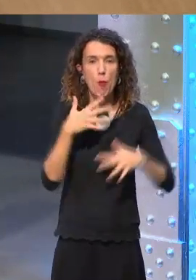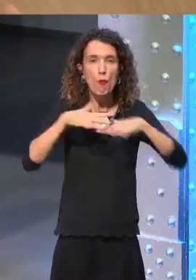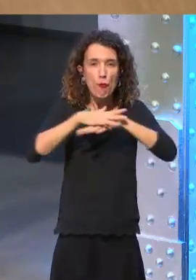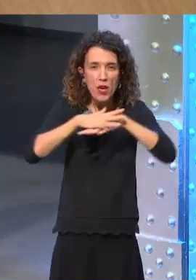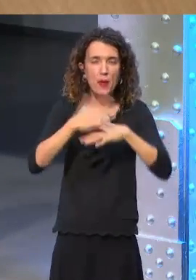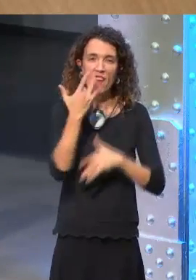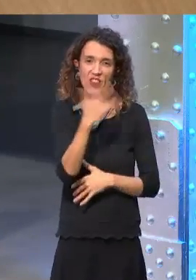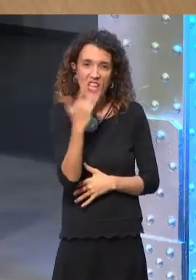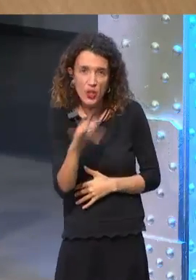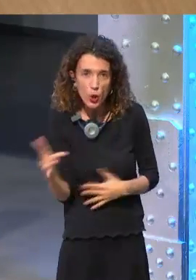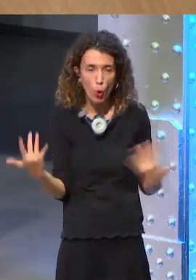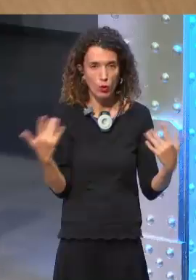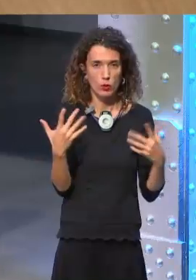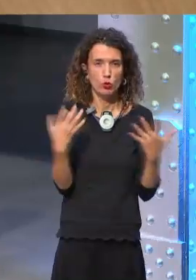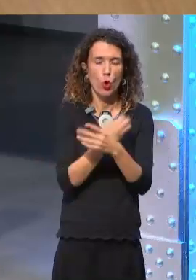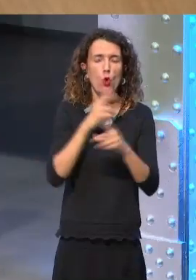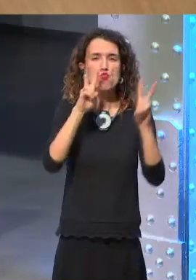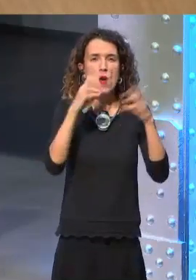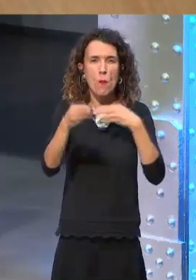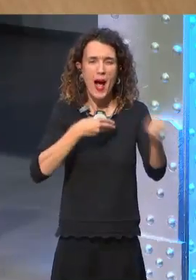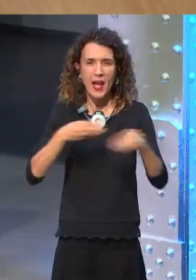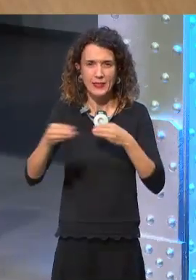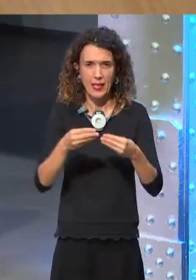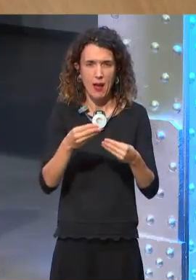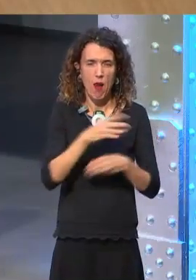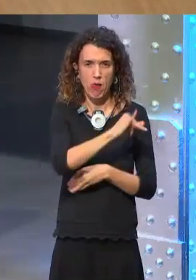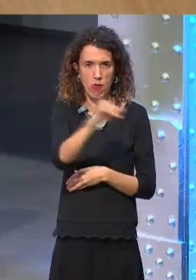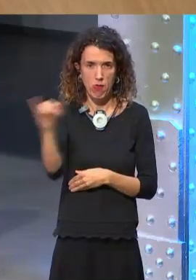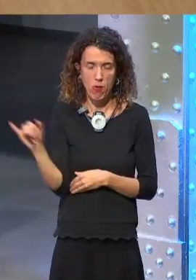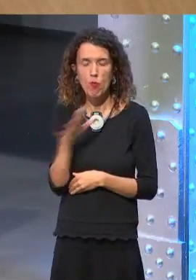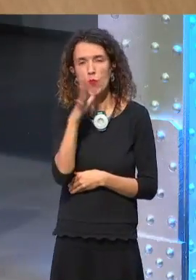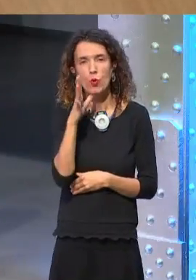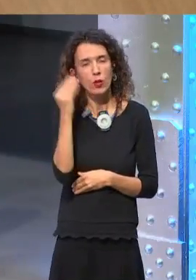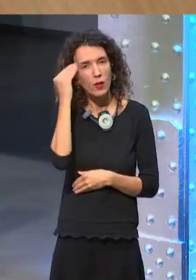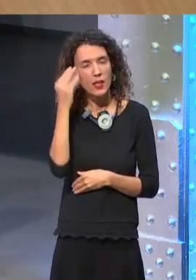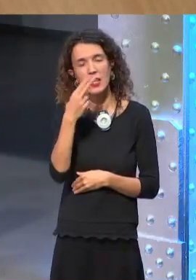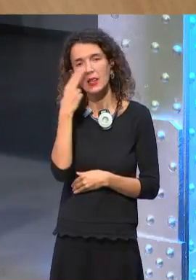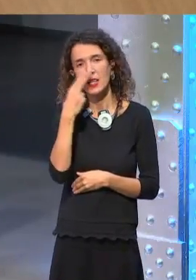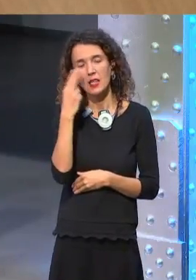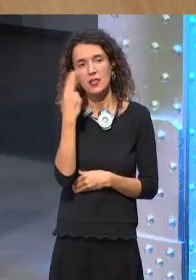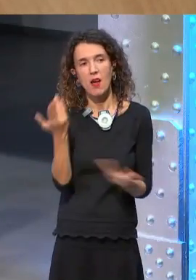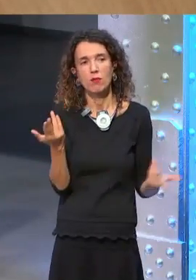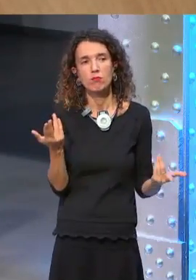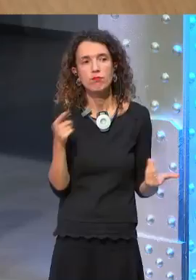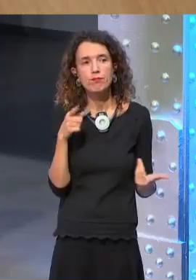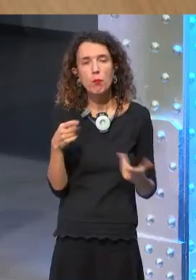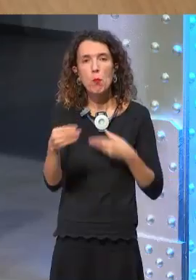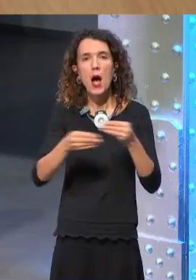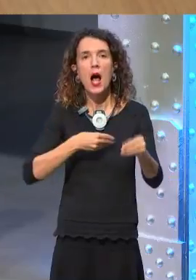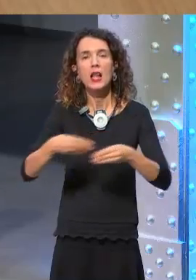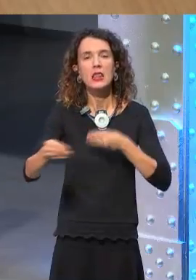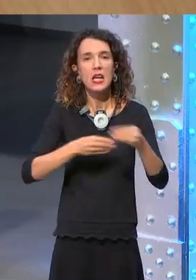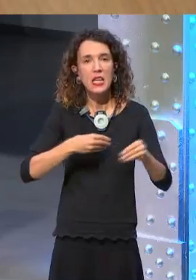de vidrio, todos estos nuevos materiales. ¿Por qué te interesa tanto estos